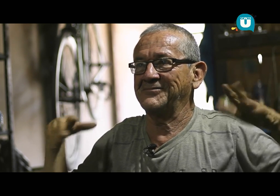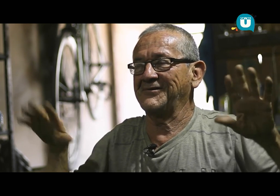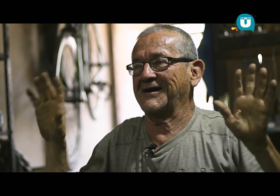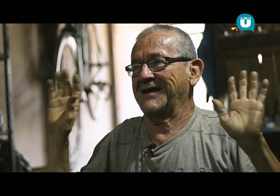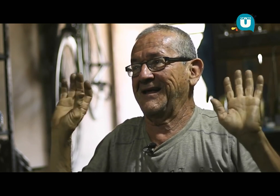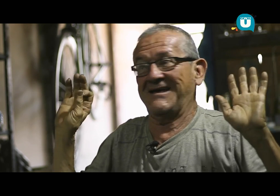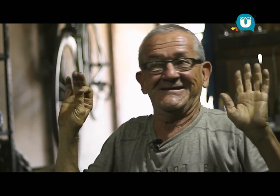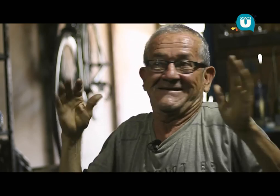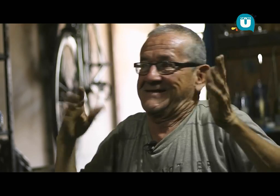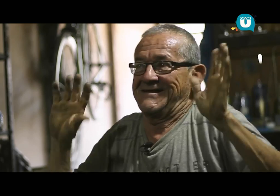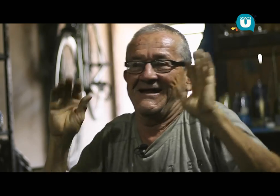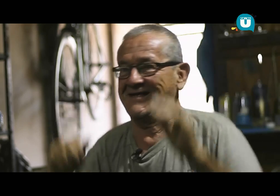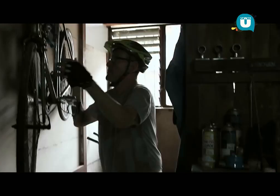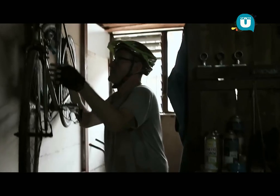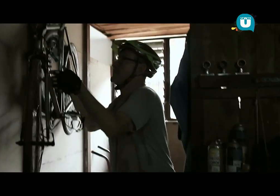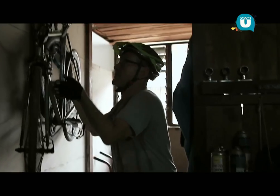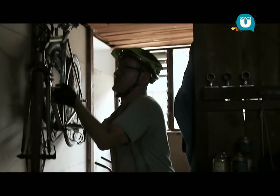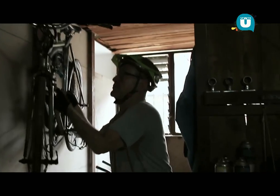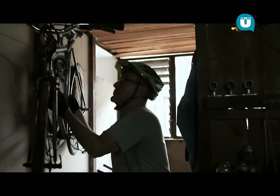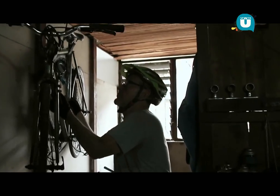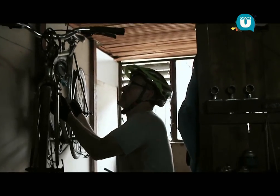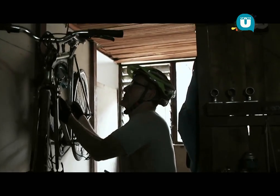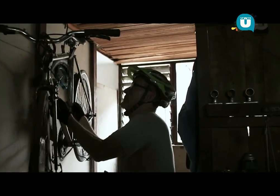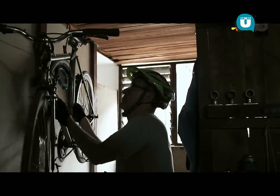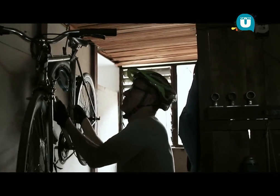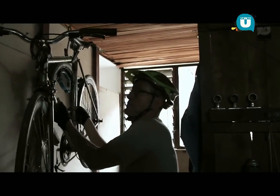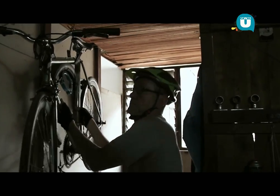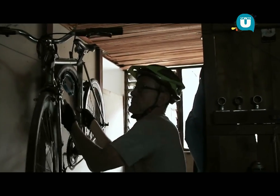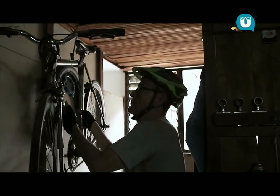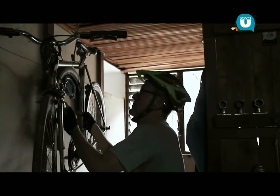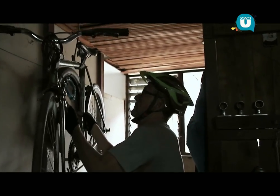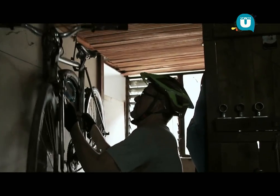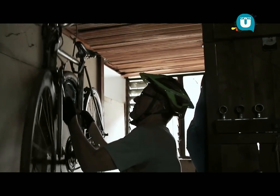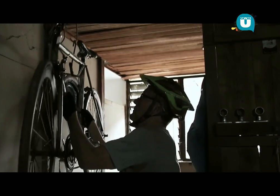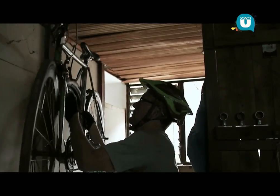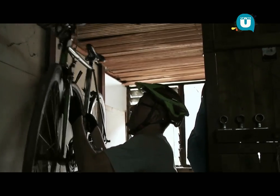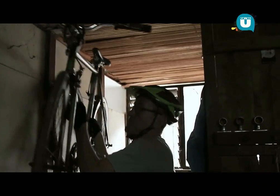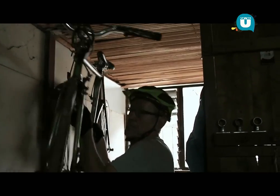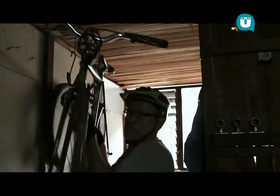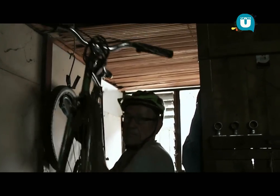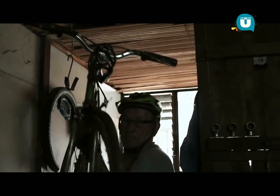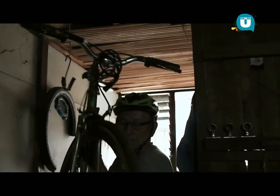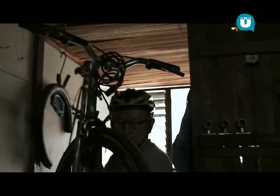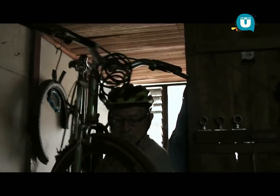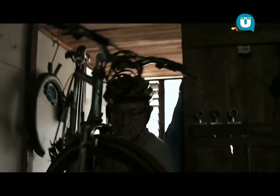¿Qué más uno agregarle ahí? Si es que en realidad, la bicicleta también es la cuerda de vida.